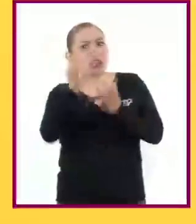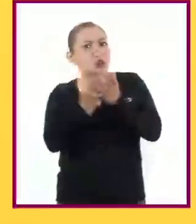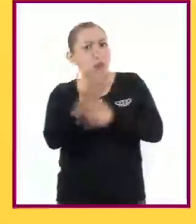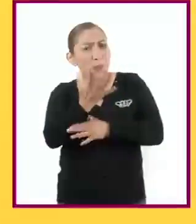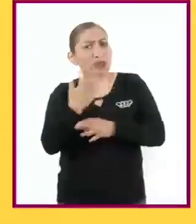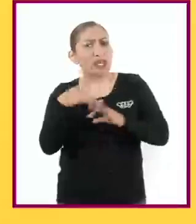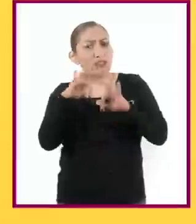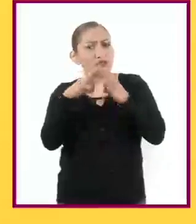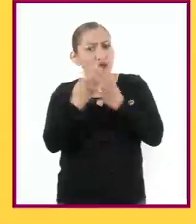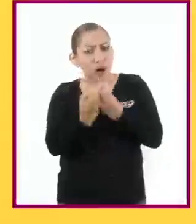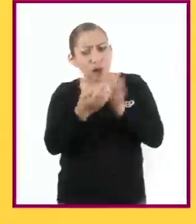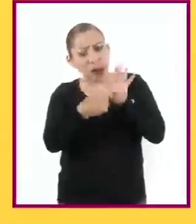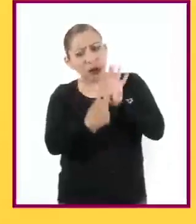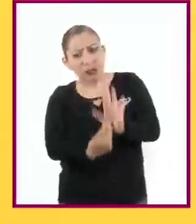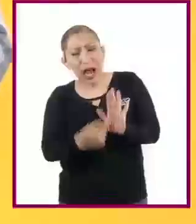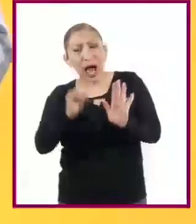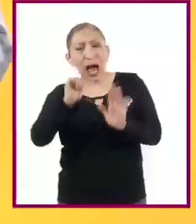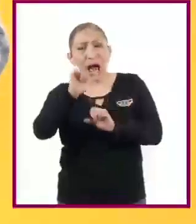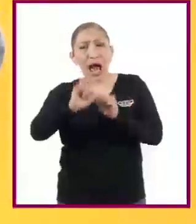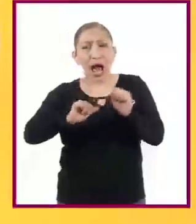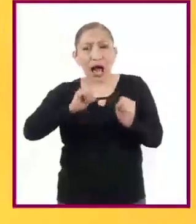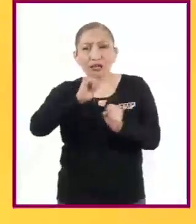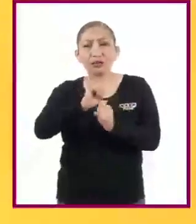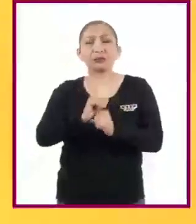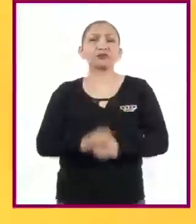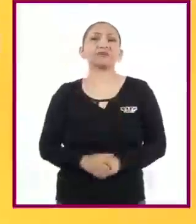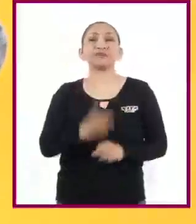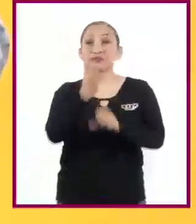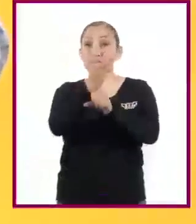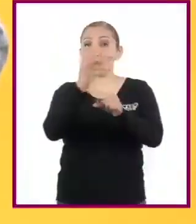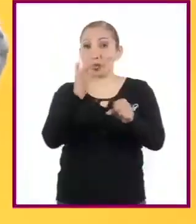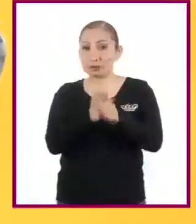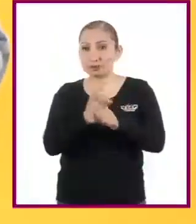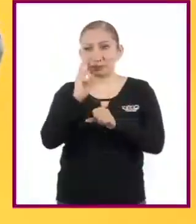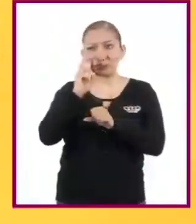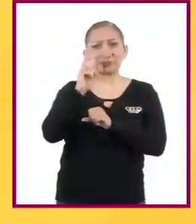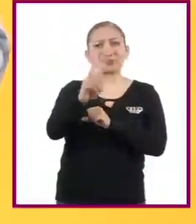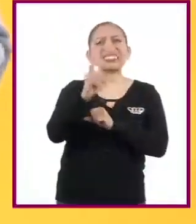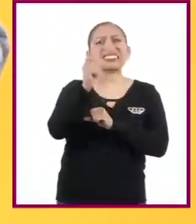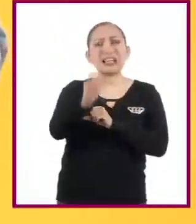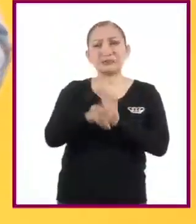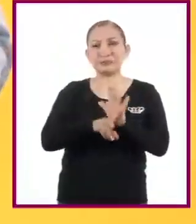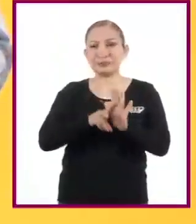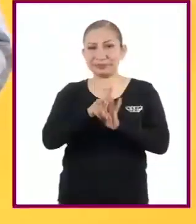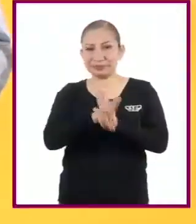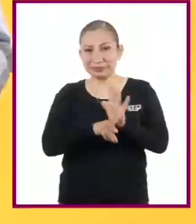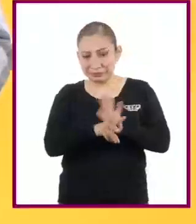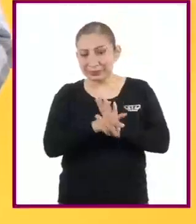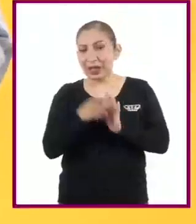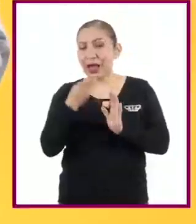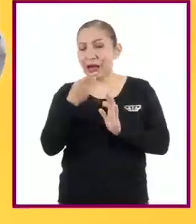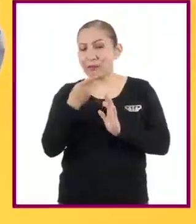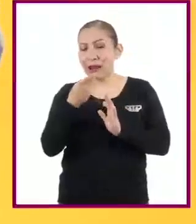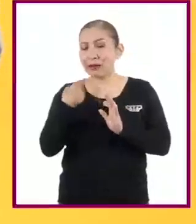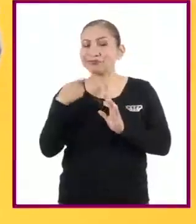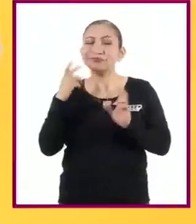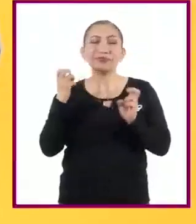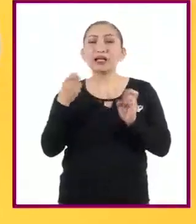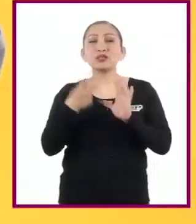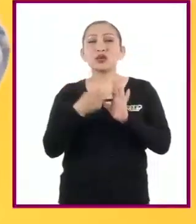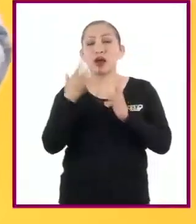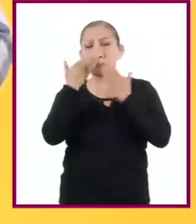y modelos del átomo? Les invitamos a observar el siguiente video en el que se presenta